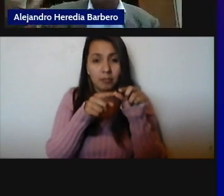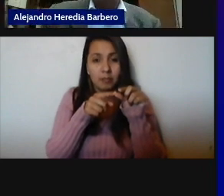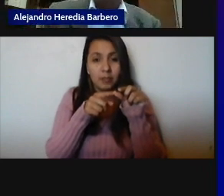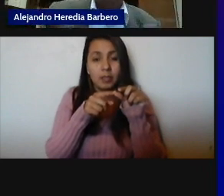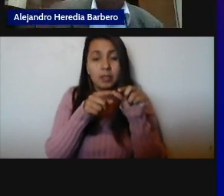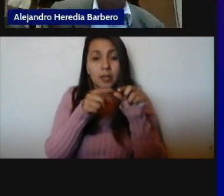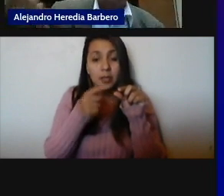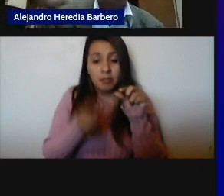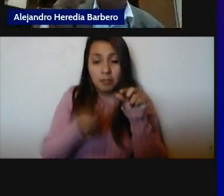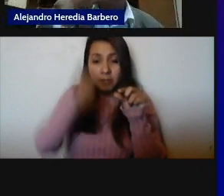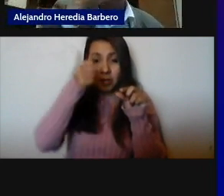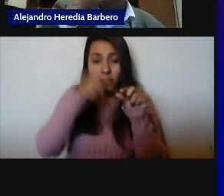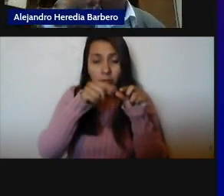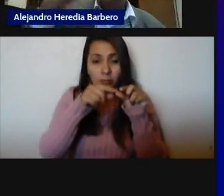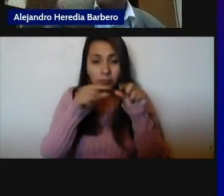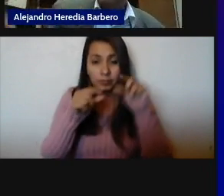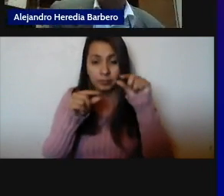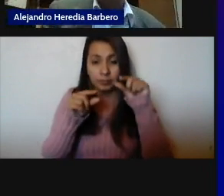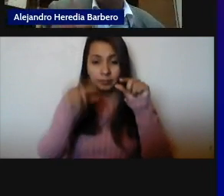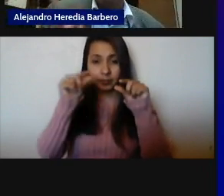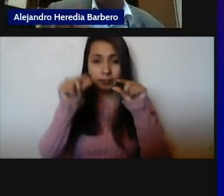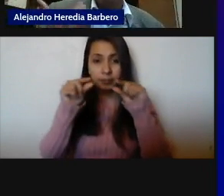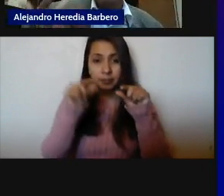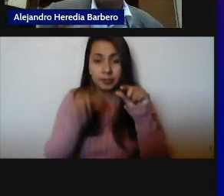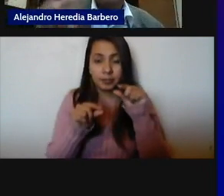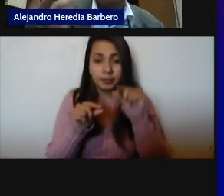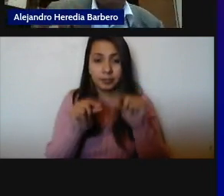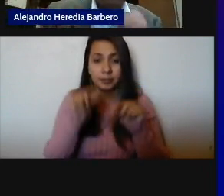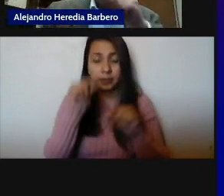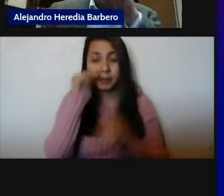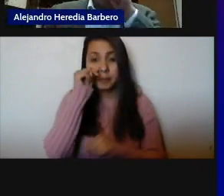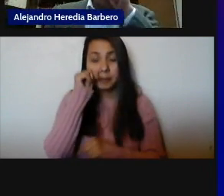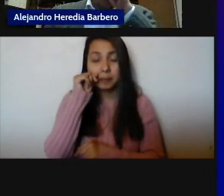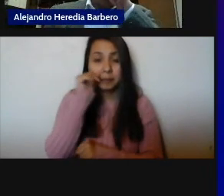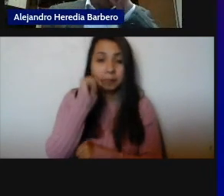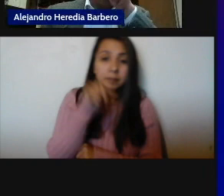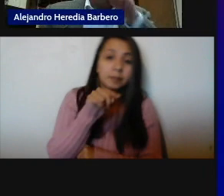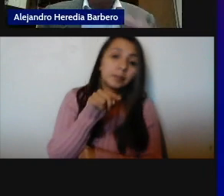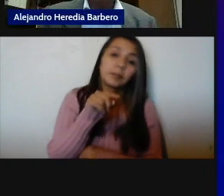Los primeros cristales que cristalizan, ¿no? Pero más bien los primeros cristales que se forman,